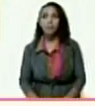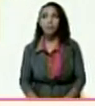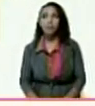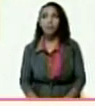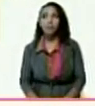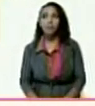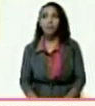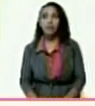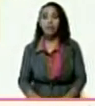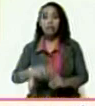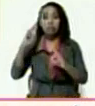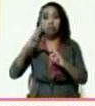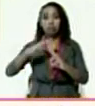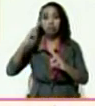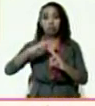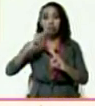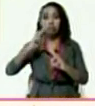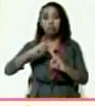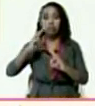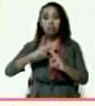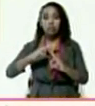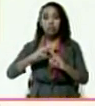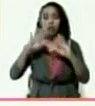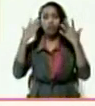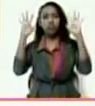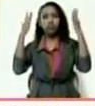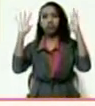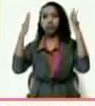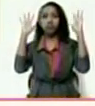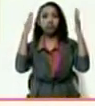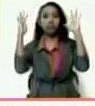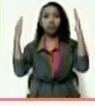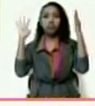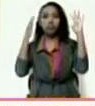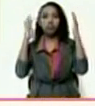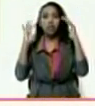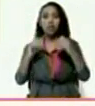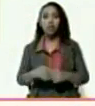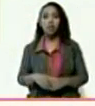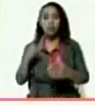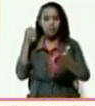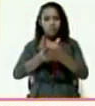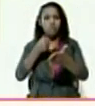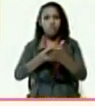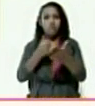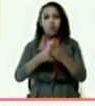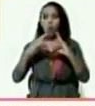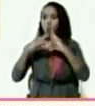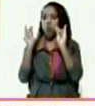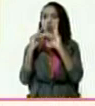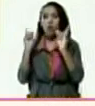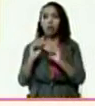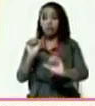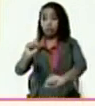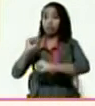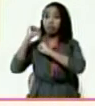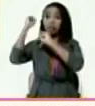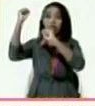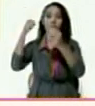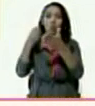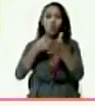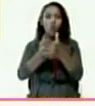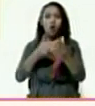A Táchira. A celebrar la batalla de los puentes, la gran victoria de la batalla de los